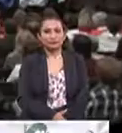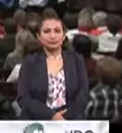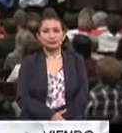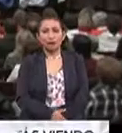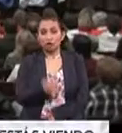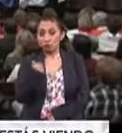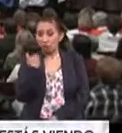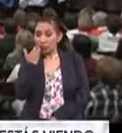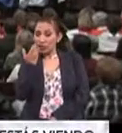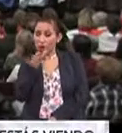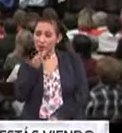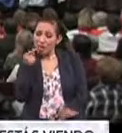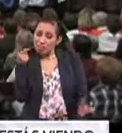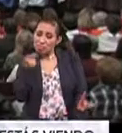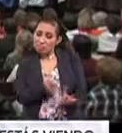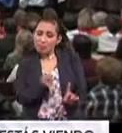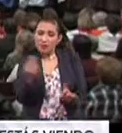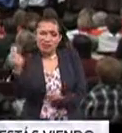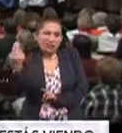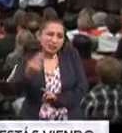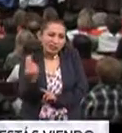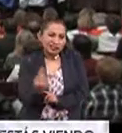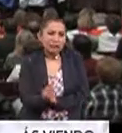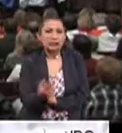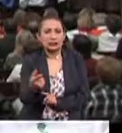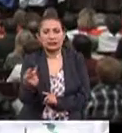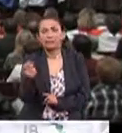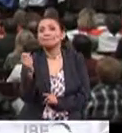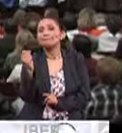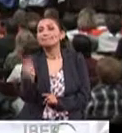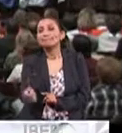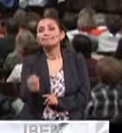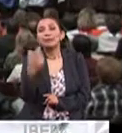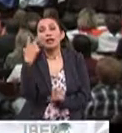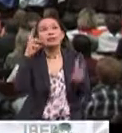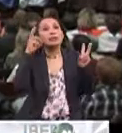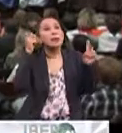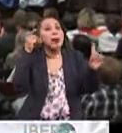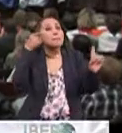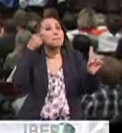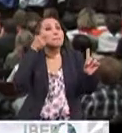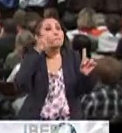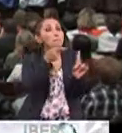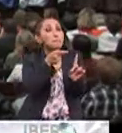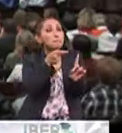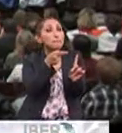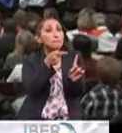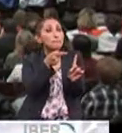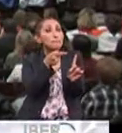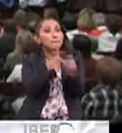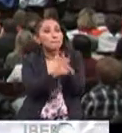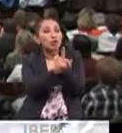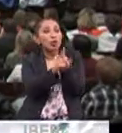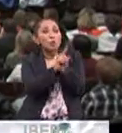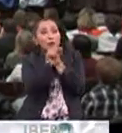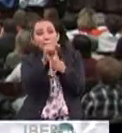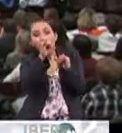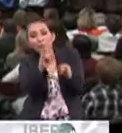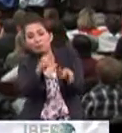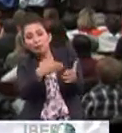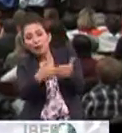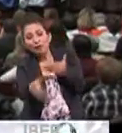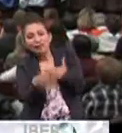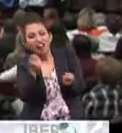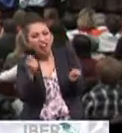Quiero enfocar mi discurso por la urgencia que amerita en un tema particular: la crisis de la identidad